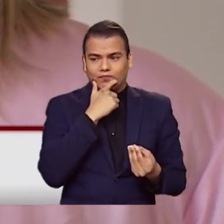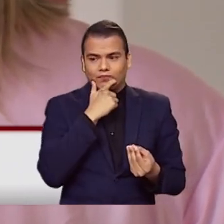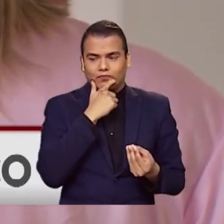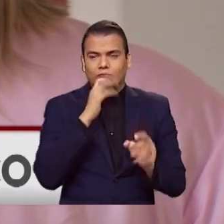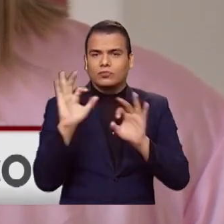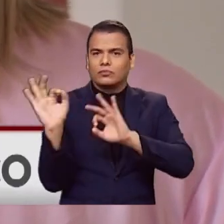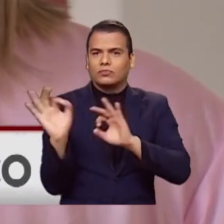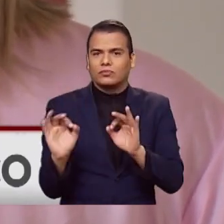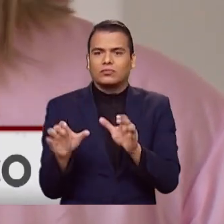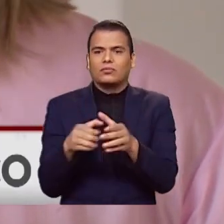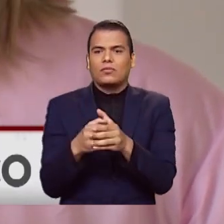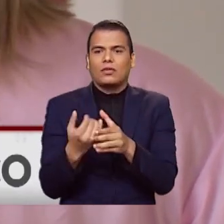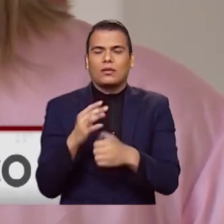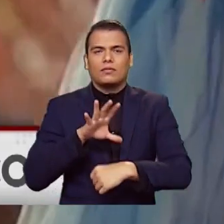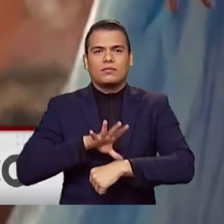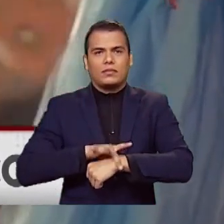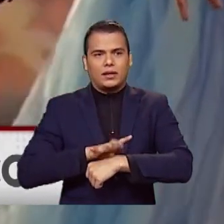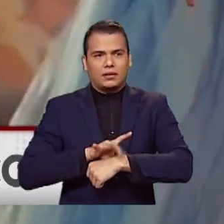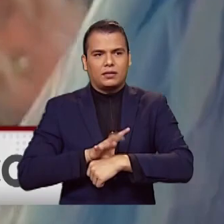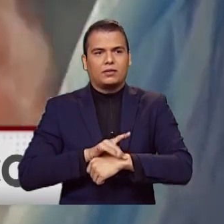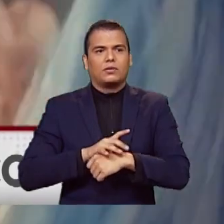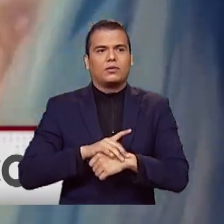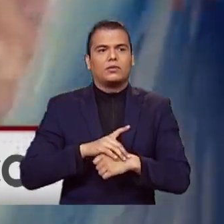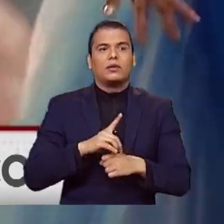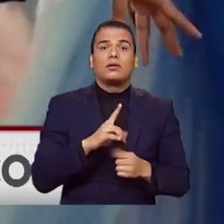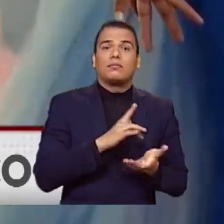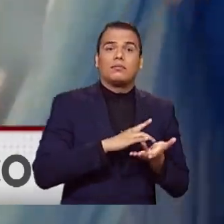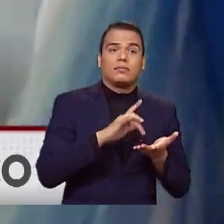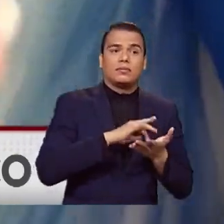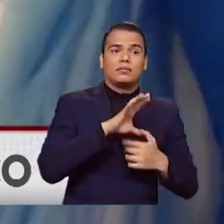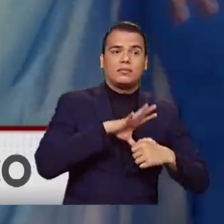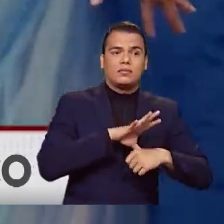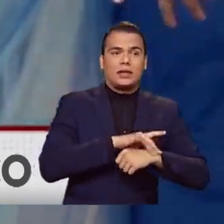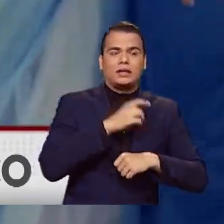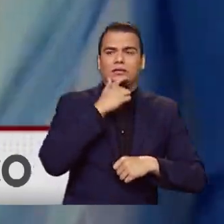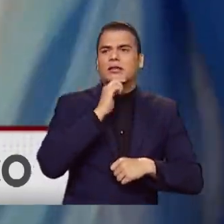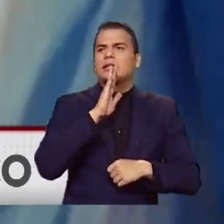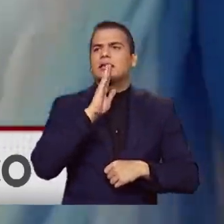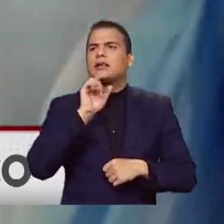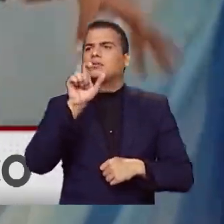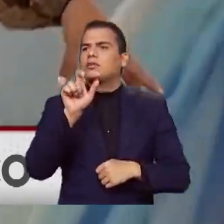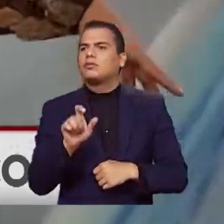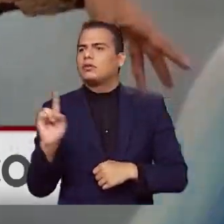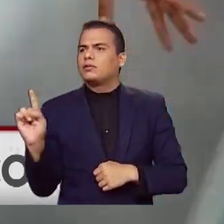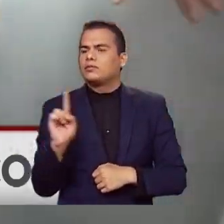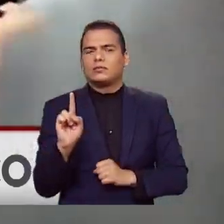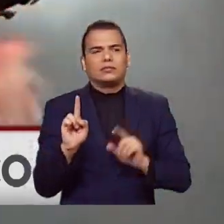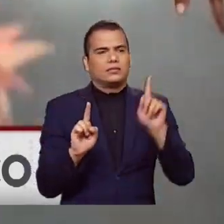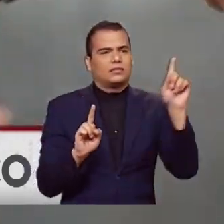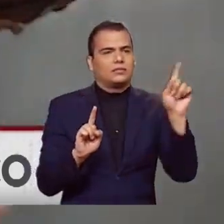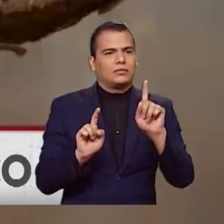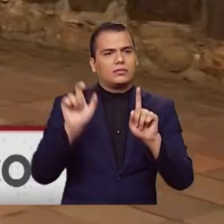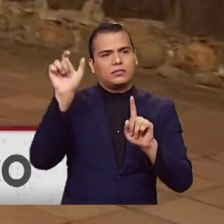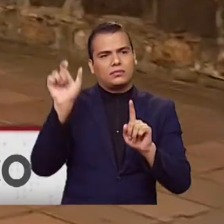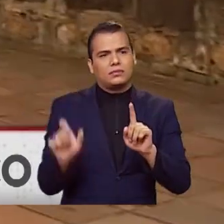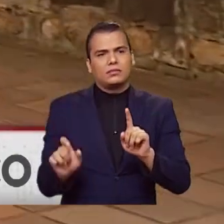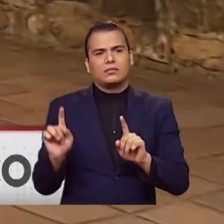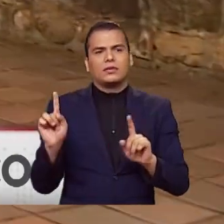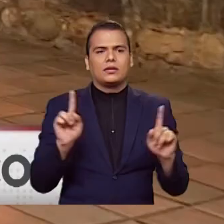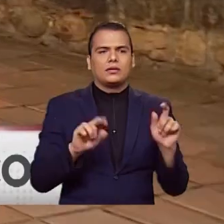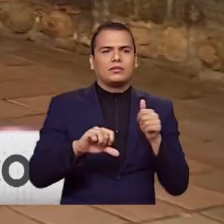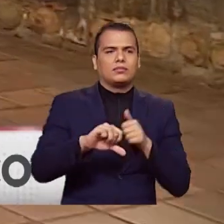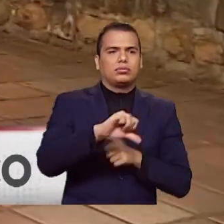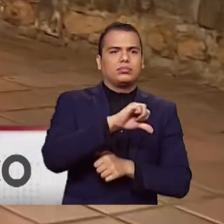de médicos, paramédicos, para estar pendiente desde que se bajaban del carro, una por carro, las modelos y